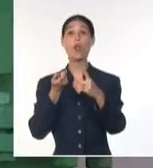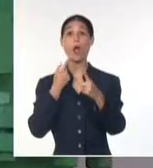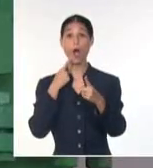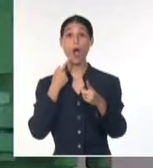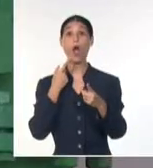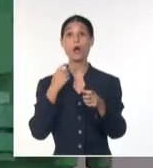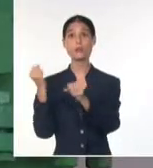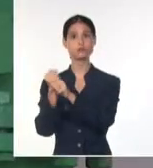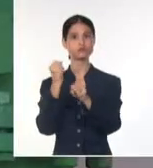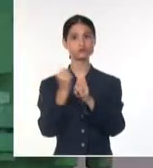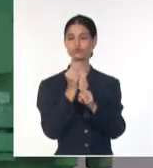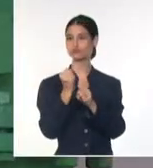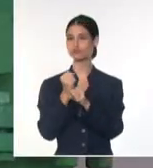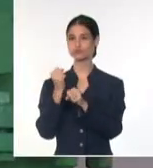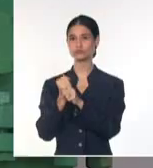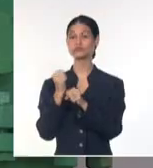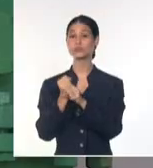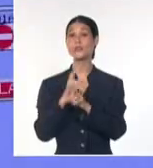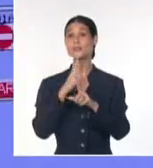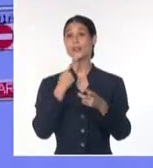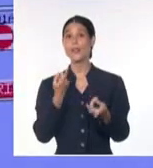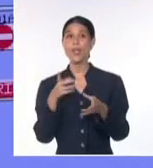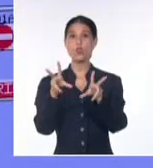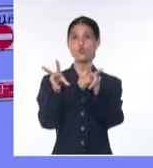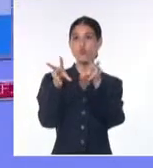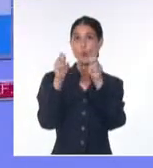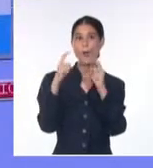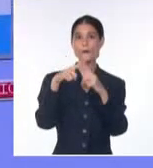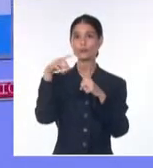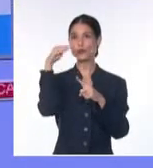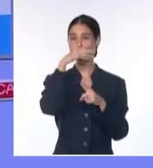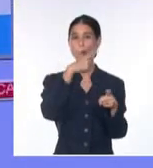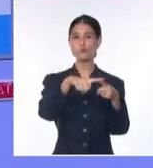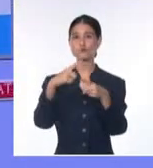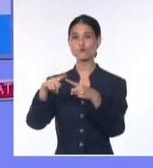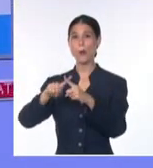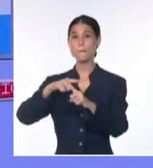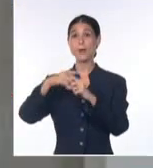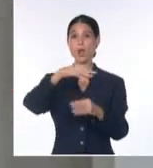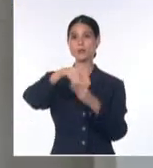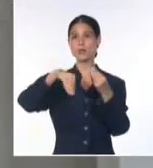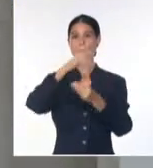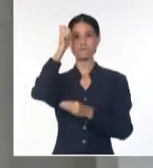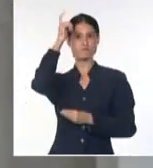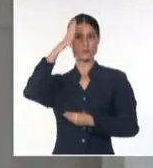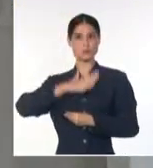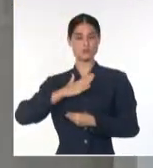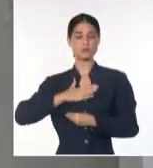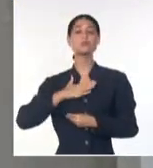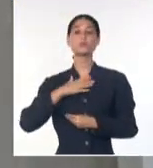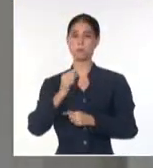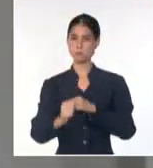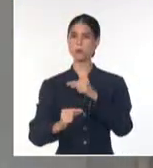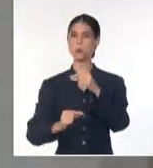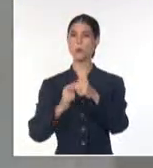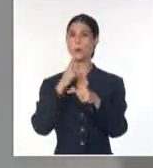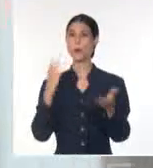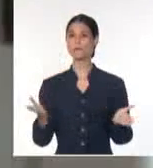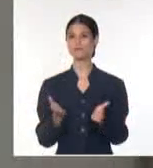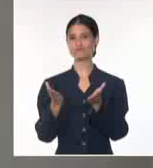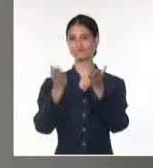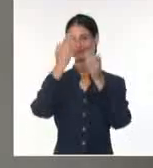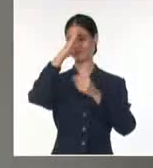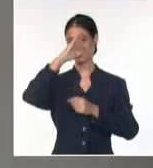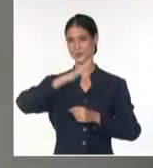de la República, a la innovación y al pensamiento creativo para enfrentar